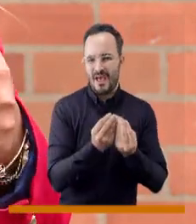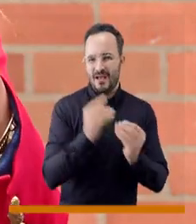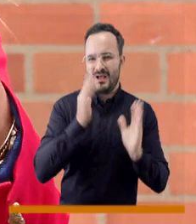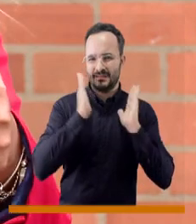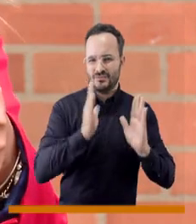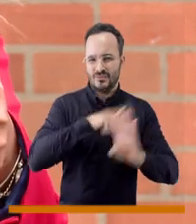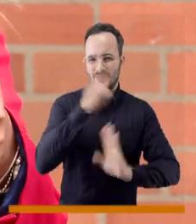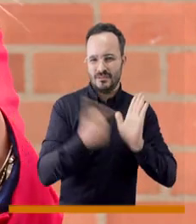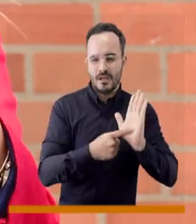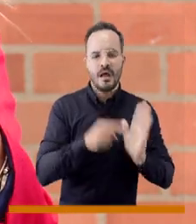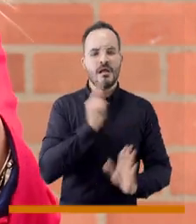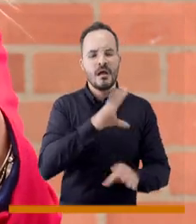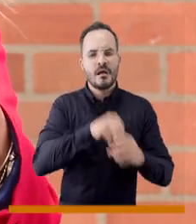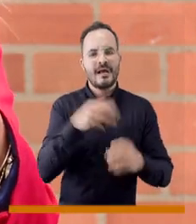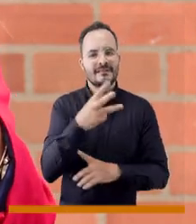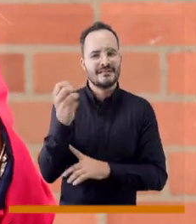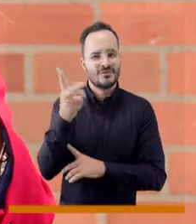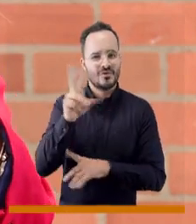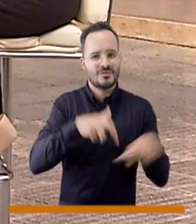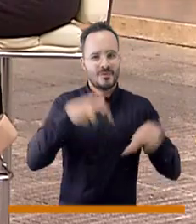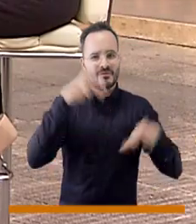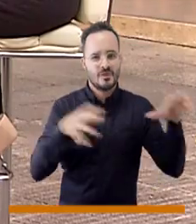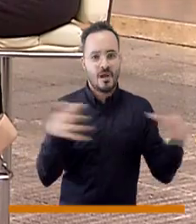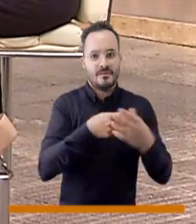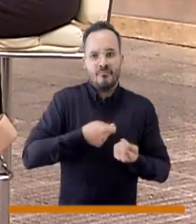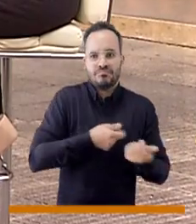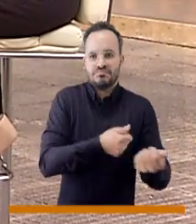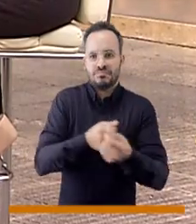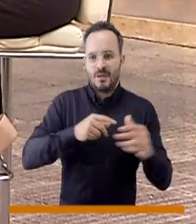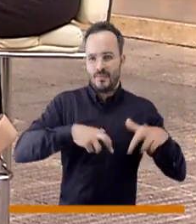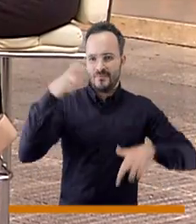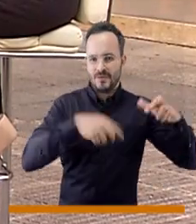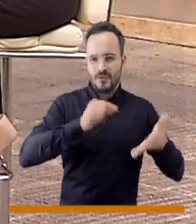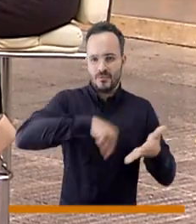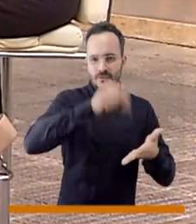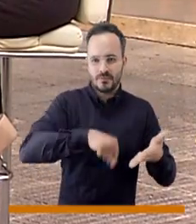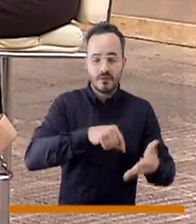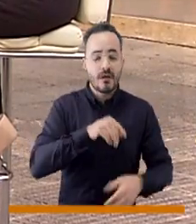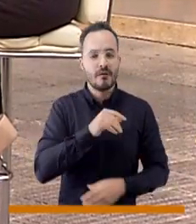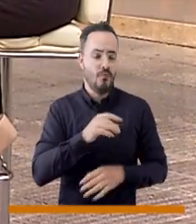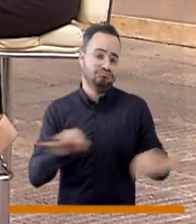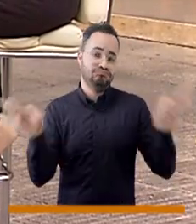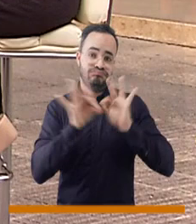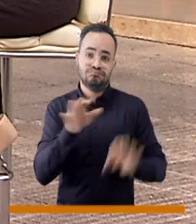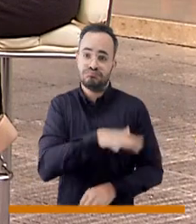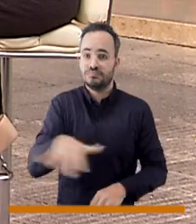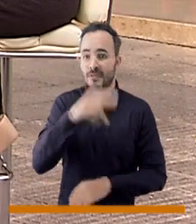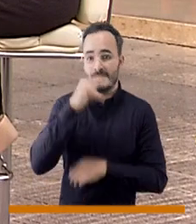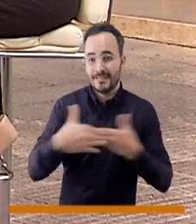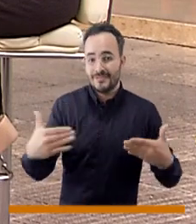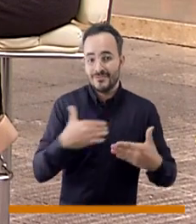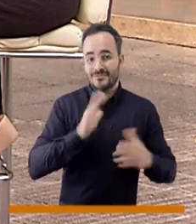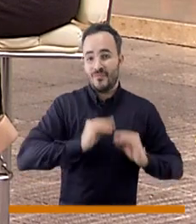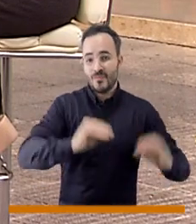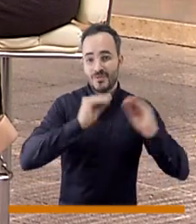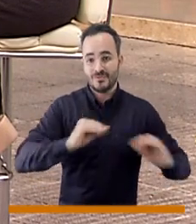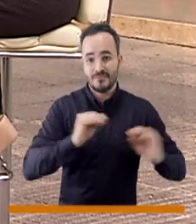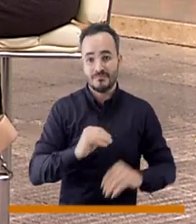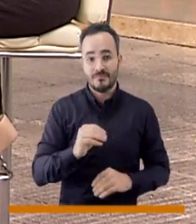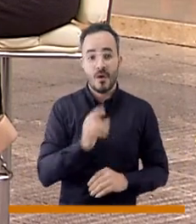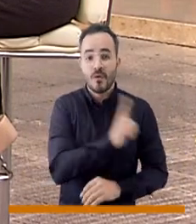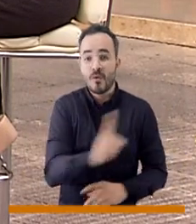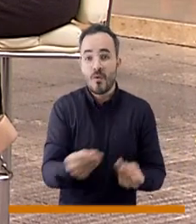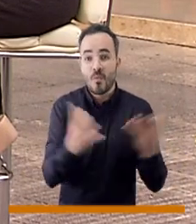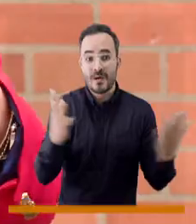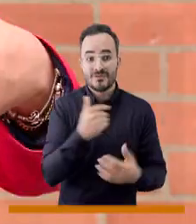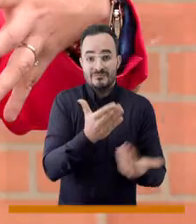de atención integral, que cuenta con 312 profesionales, por lo demás bastante importantes en el proceso formativo de nuestros